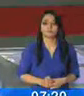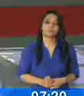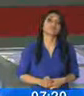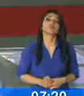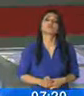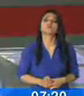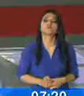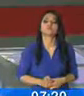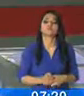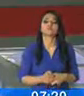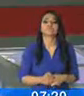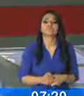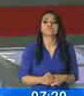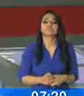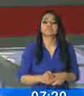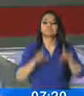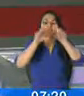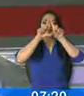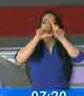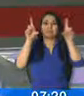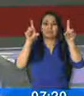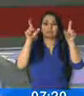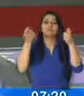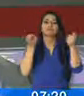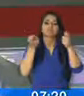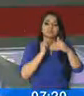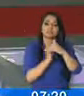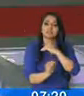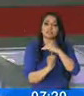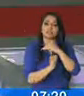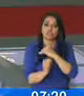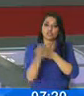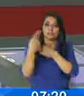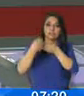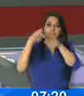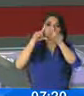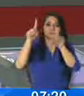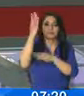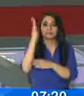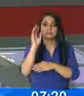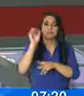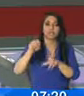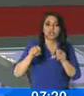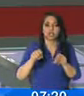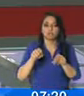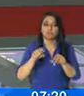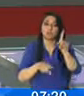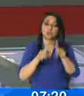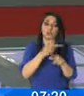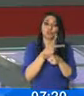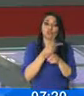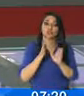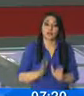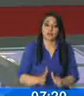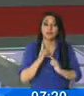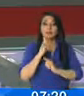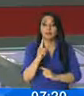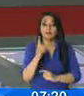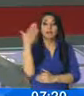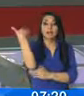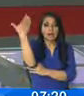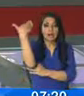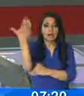discrepancias en el consorcio encargado de la construcción del metro por la permanencia de ode brec en la obra varios concejales aseguran que el Cabildo